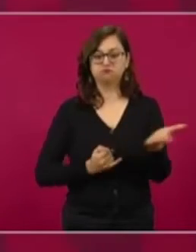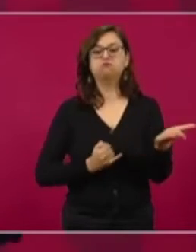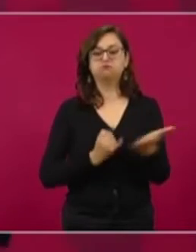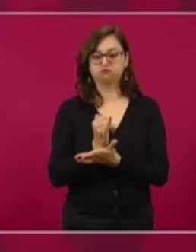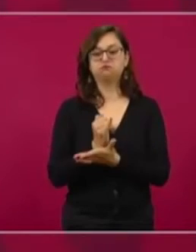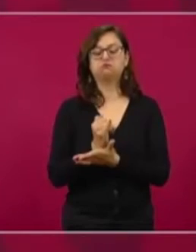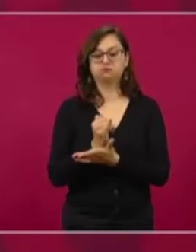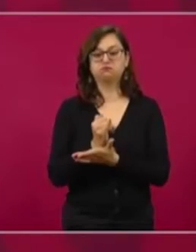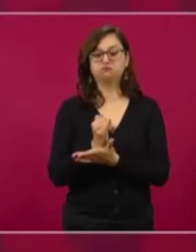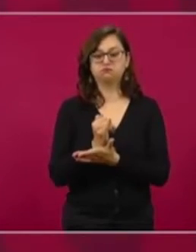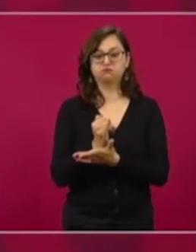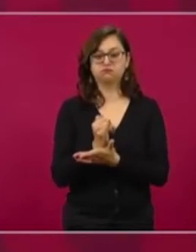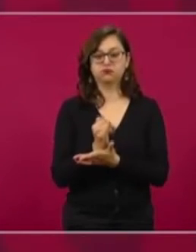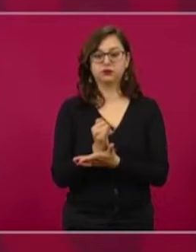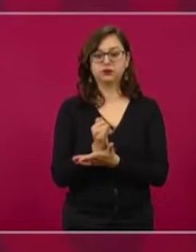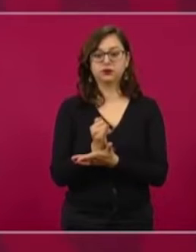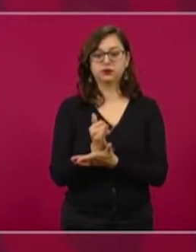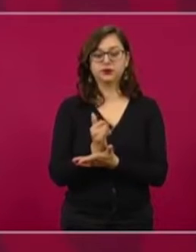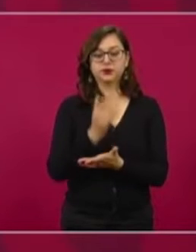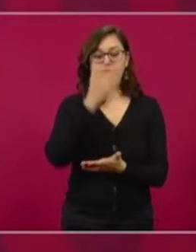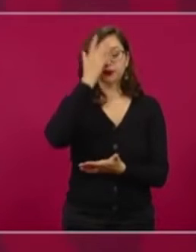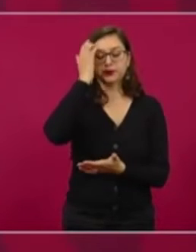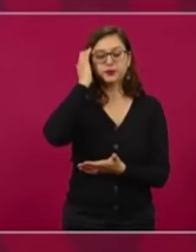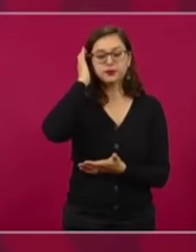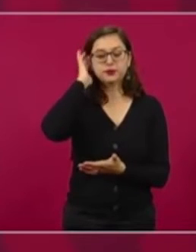está haciendo